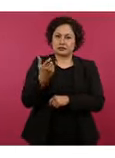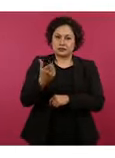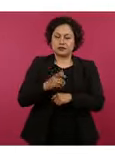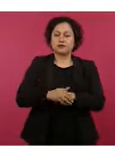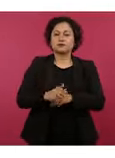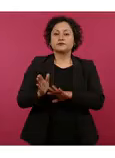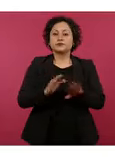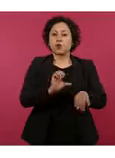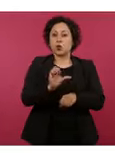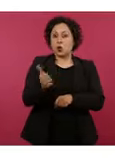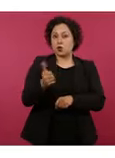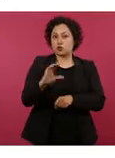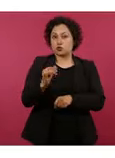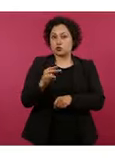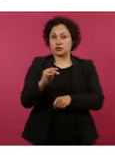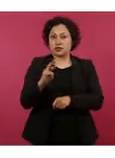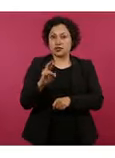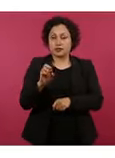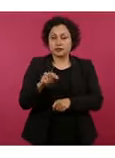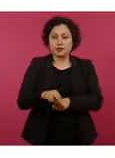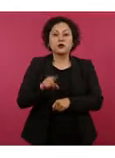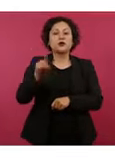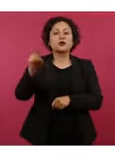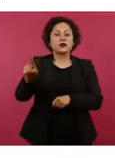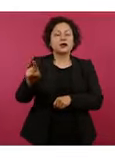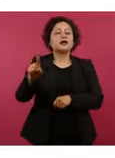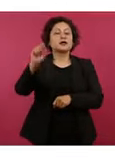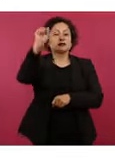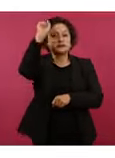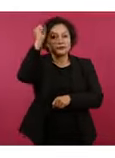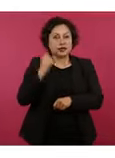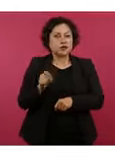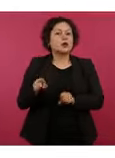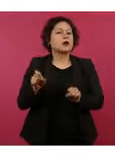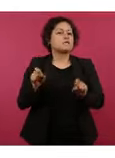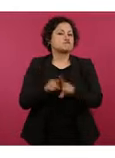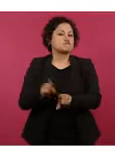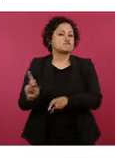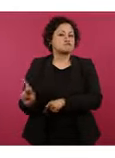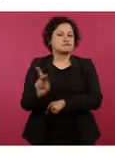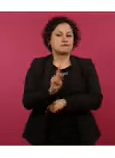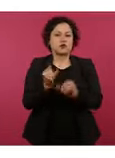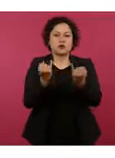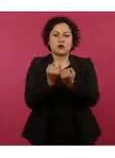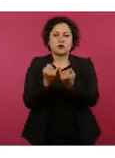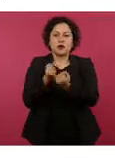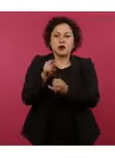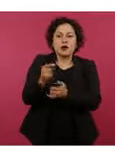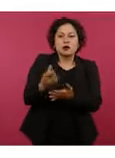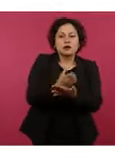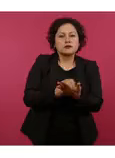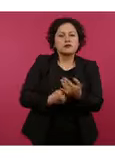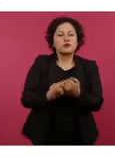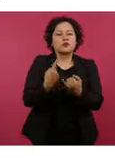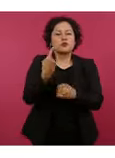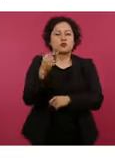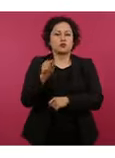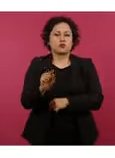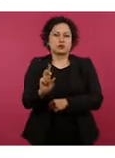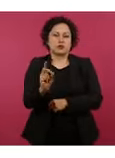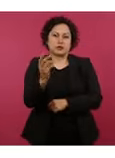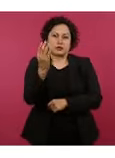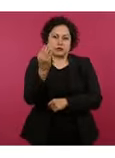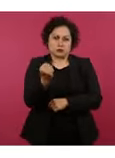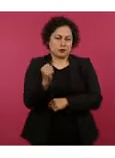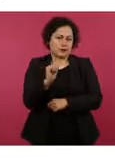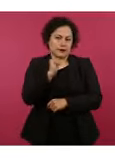ejemplo, Chevron, allá en Culiacán, Sinaloa, con el mismo precio y un indicador de ganancia de 1.39.